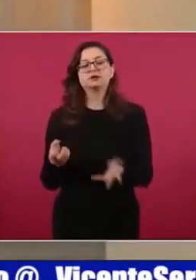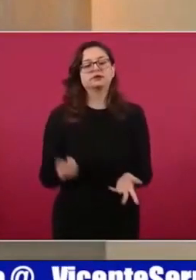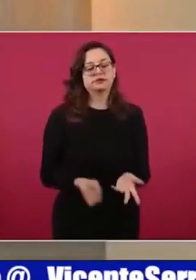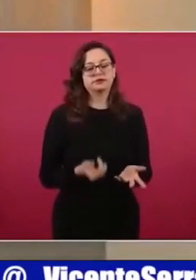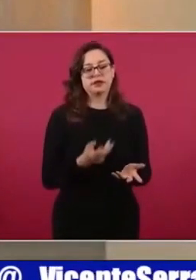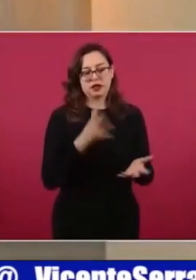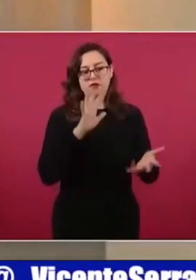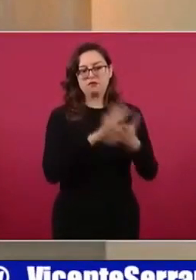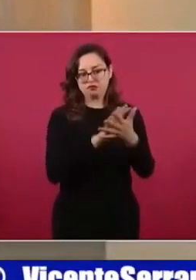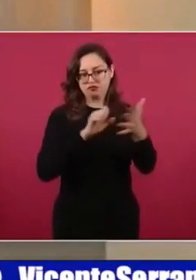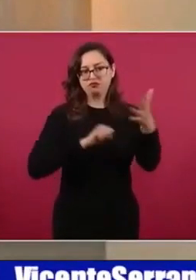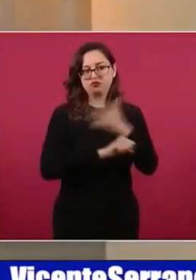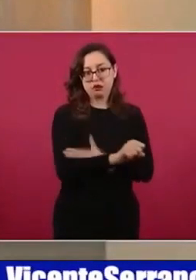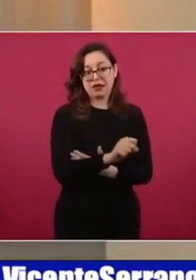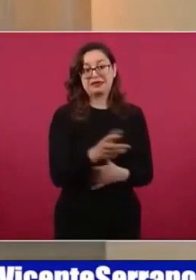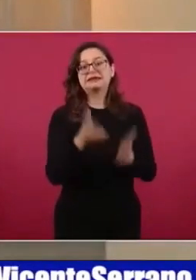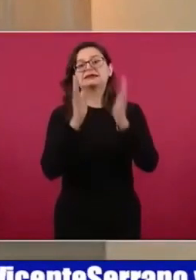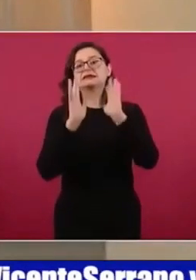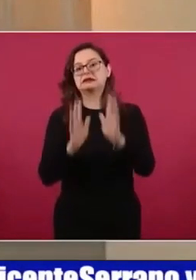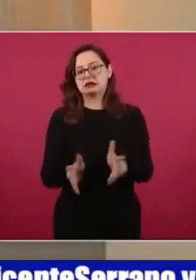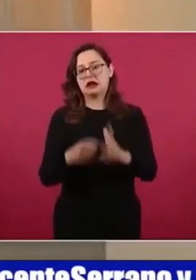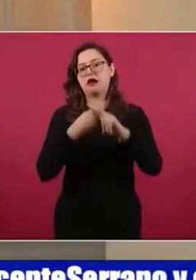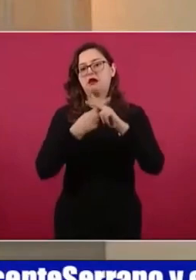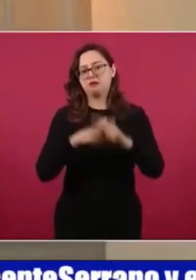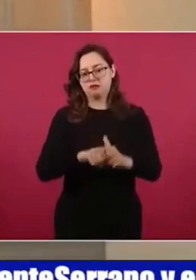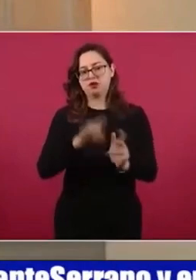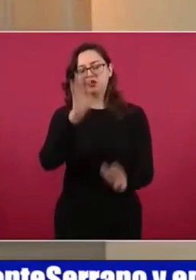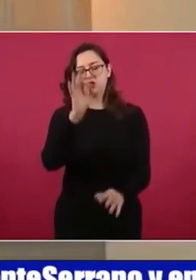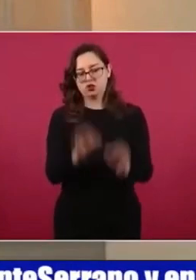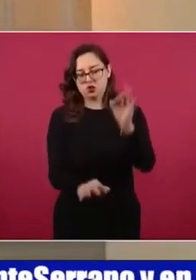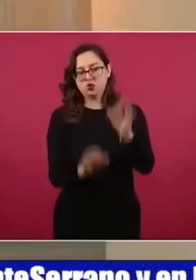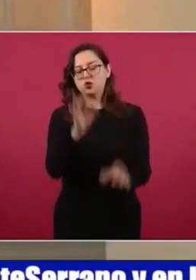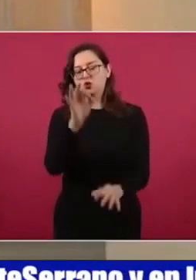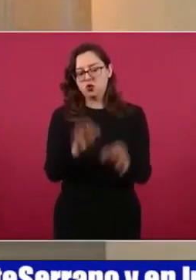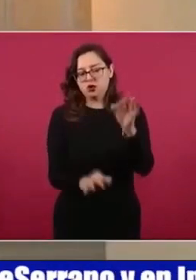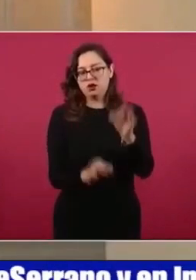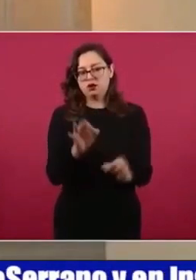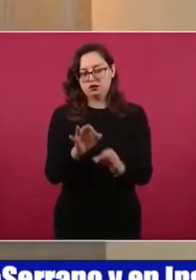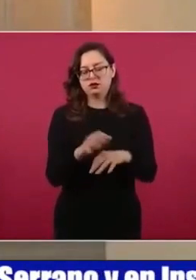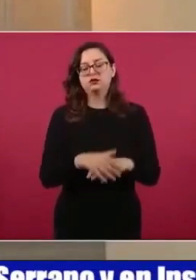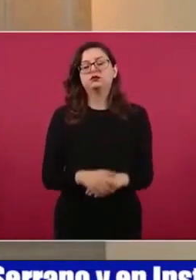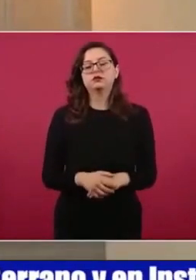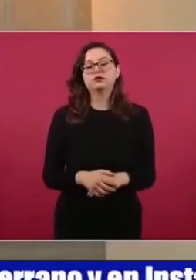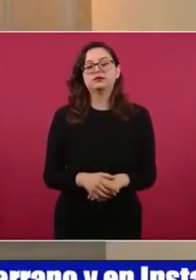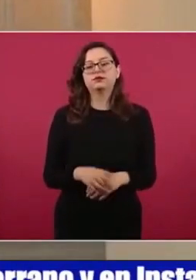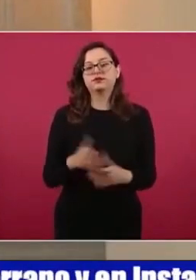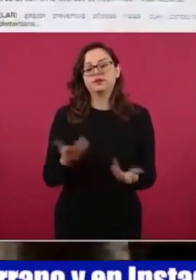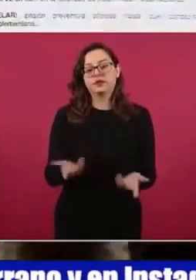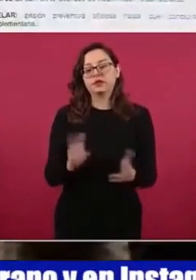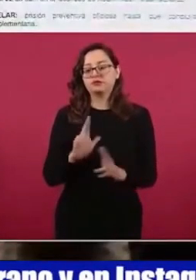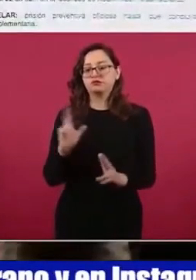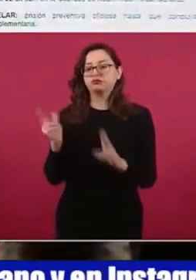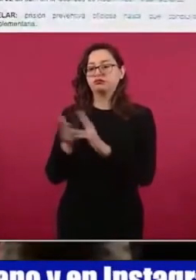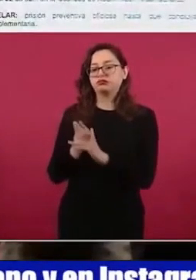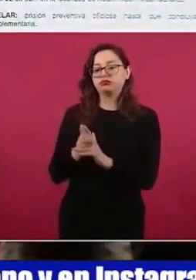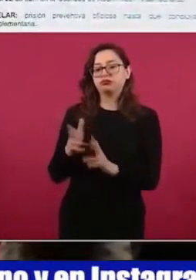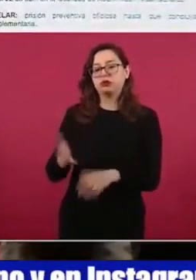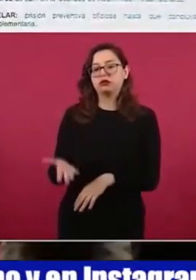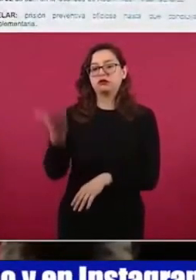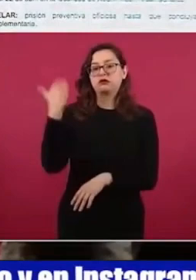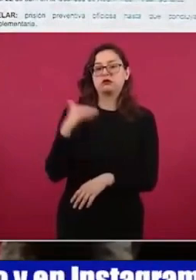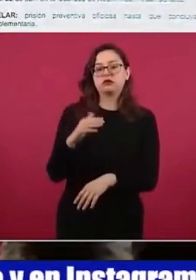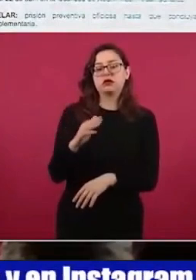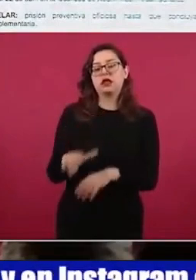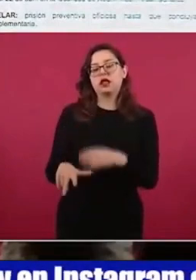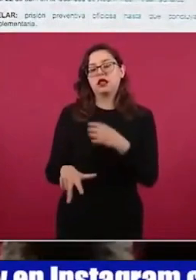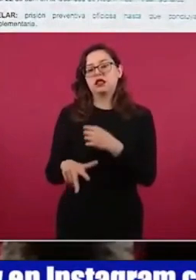tema de seguridad es un tema que me apasiona, que me he ido especializando cada vez más y que creo que además es un prerequisito,